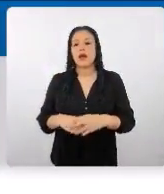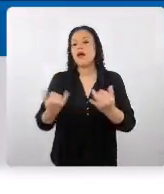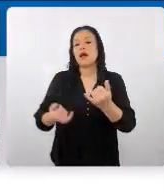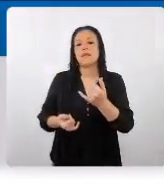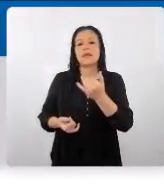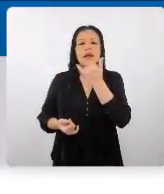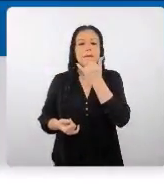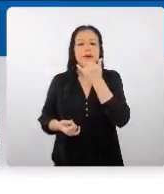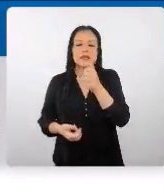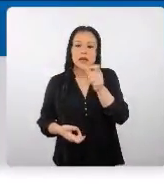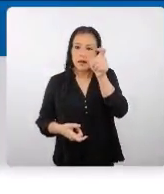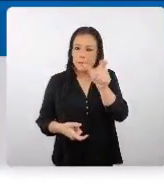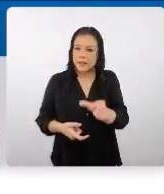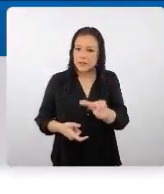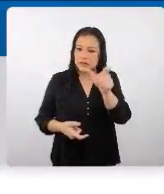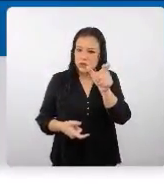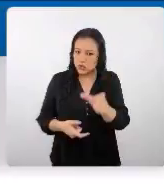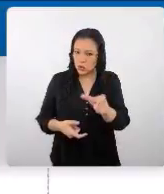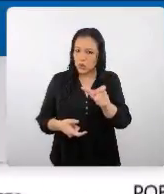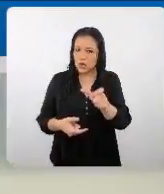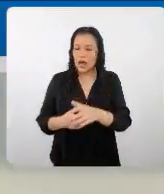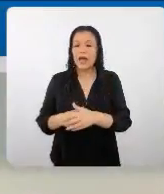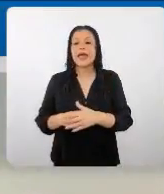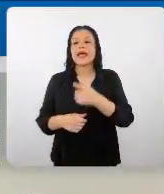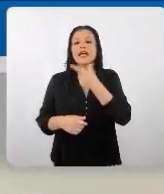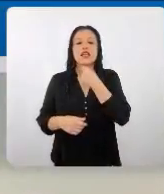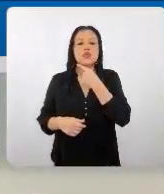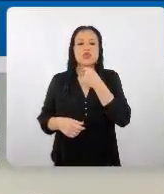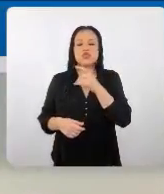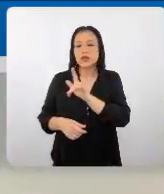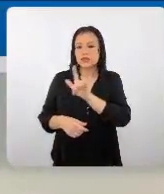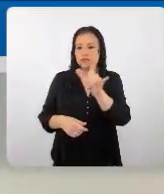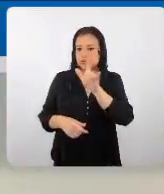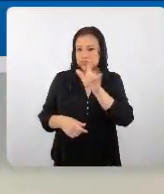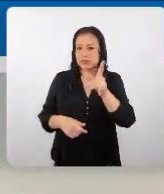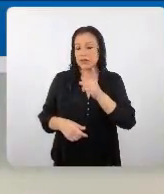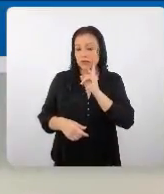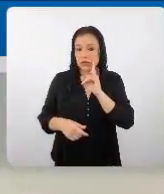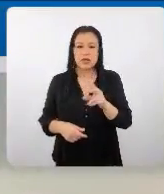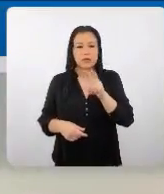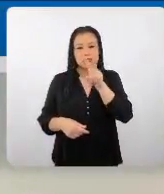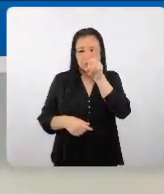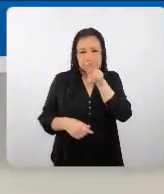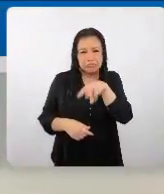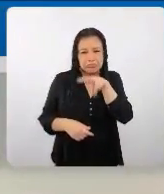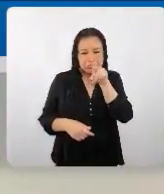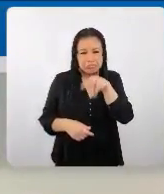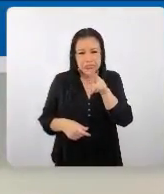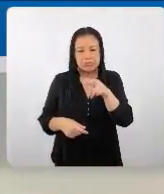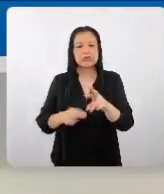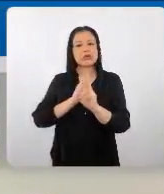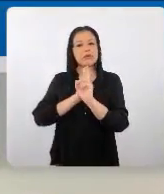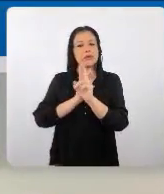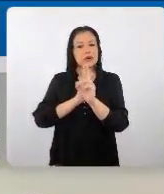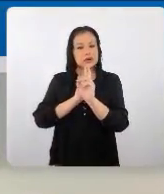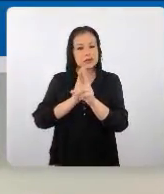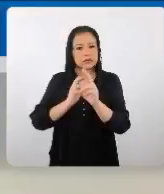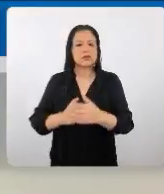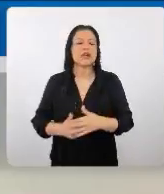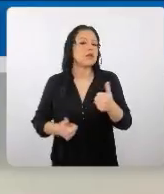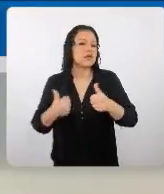o el potencial viajero vacacionista. Una mirada a este estudio como resultado es